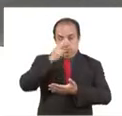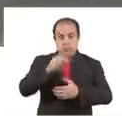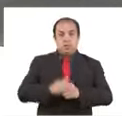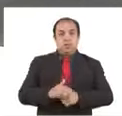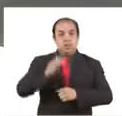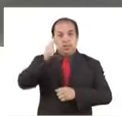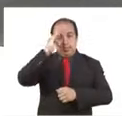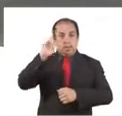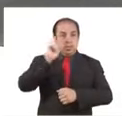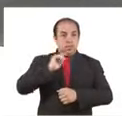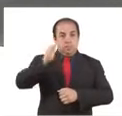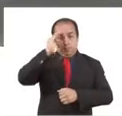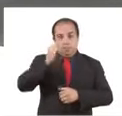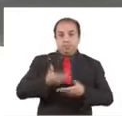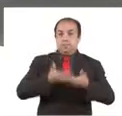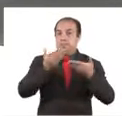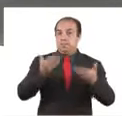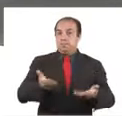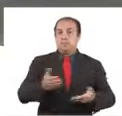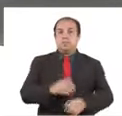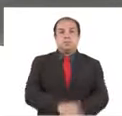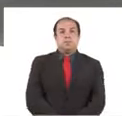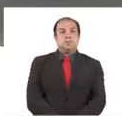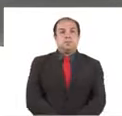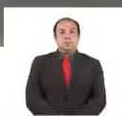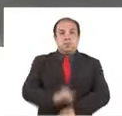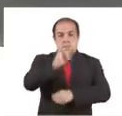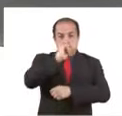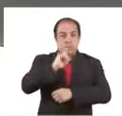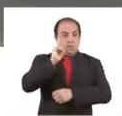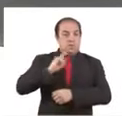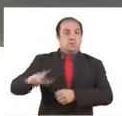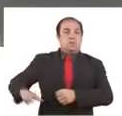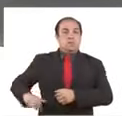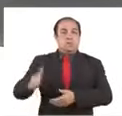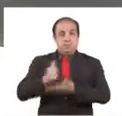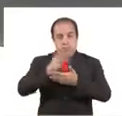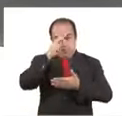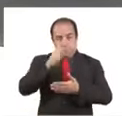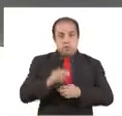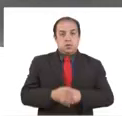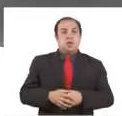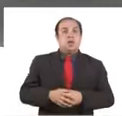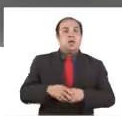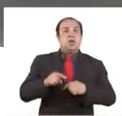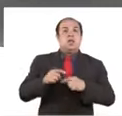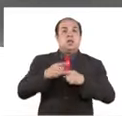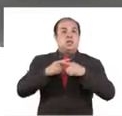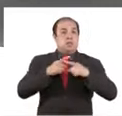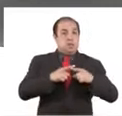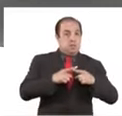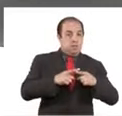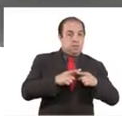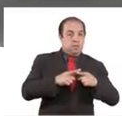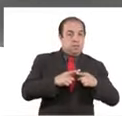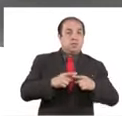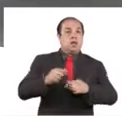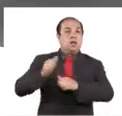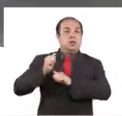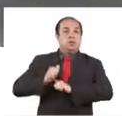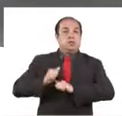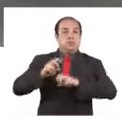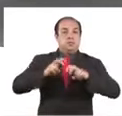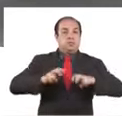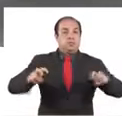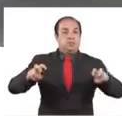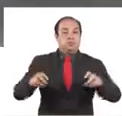Señoras y señores, a continuación, la jefa de gobierno de la Ciudad de México y las distinguidas autoridades que integran el Presidium